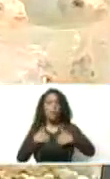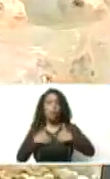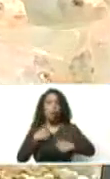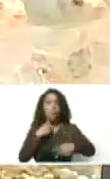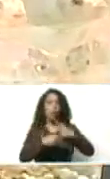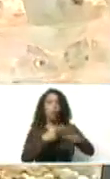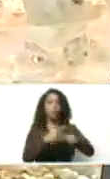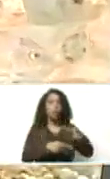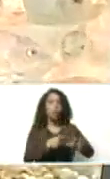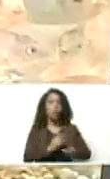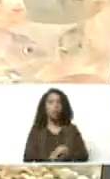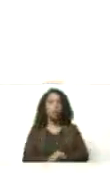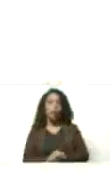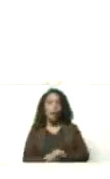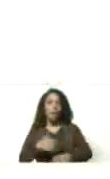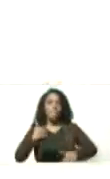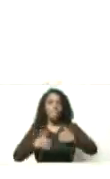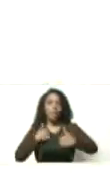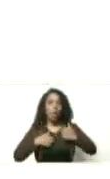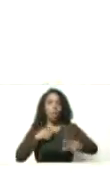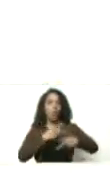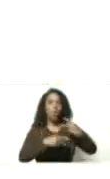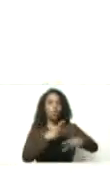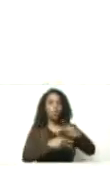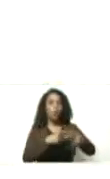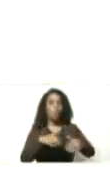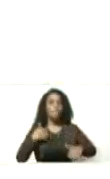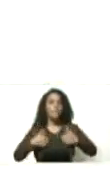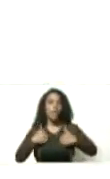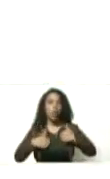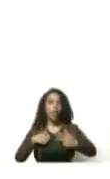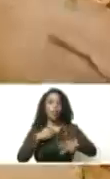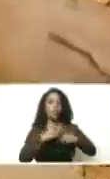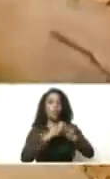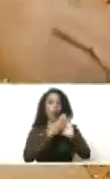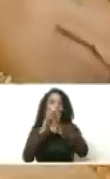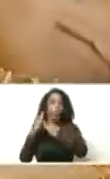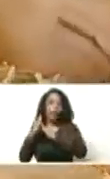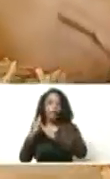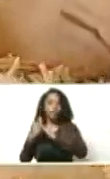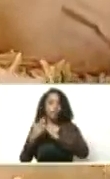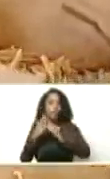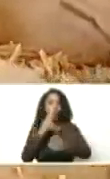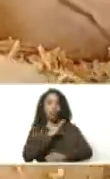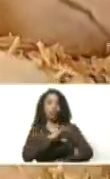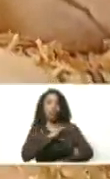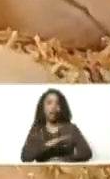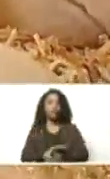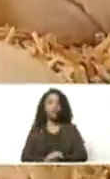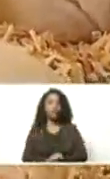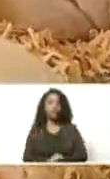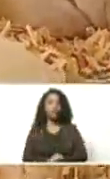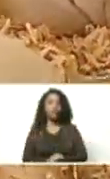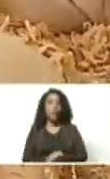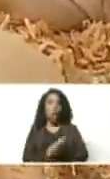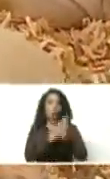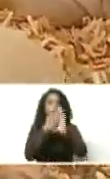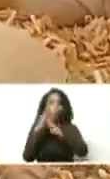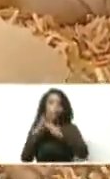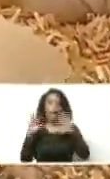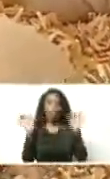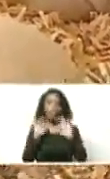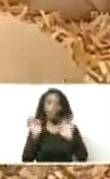productivo. Miércoles productivo, miércoles de comuna, comuna socialista, comuna o